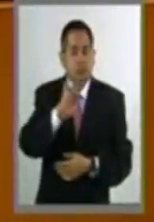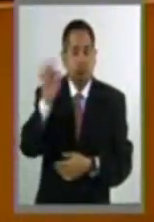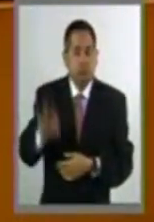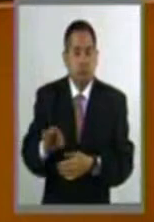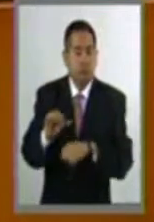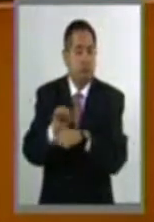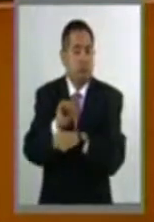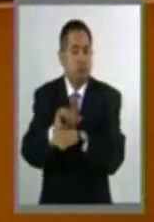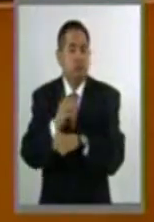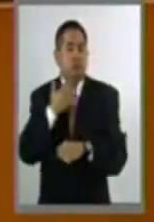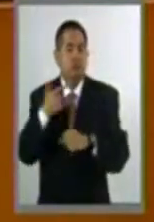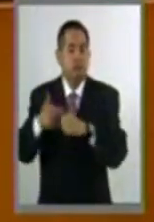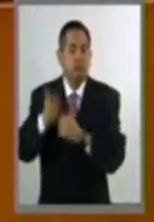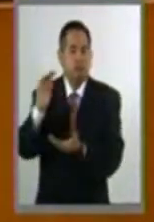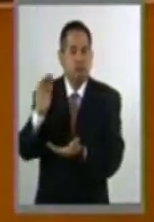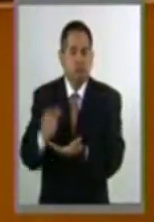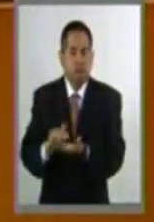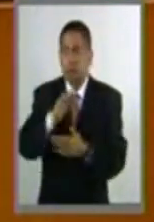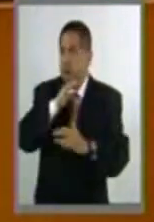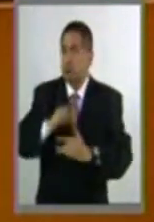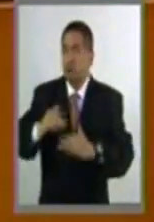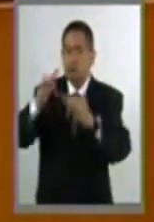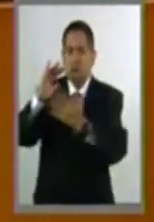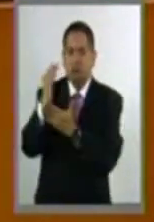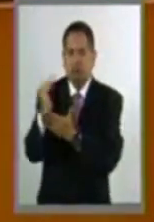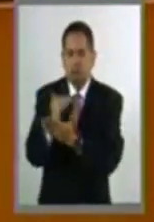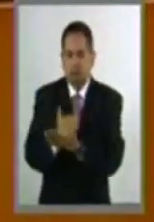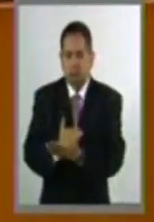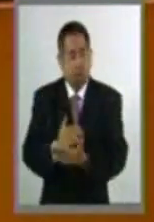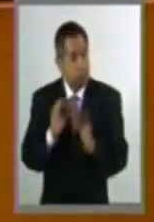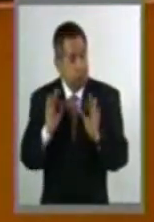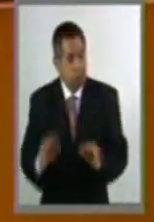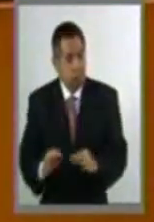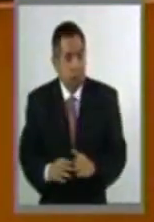de combustibles y sus emisiones contaminantes. A